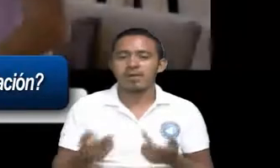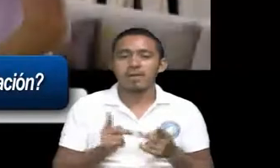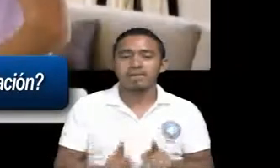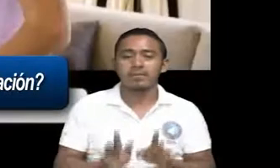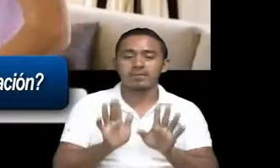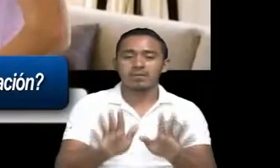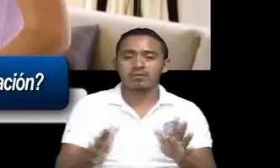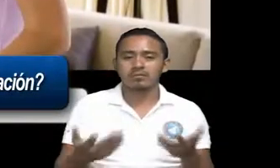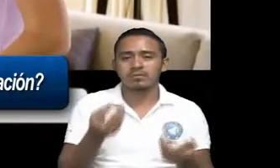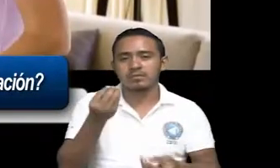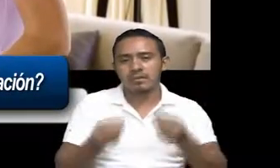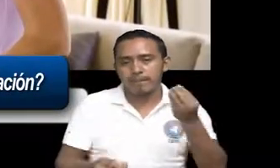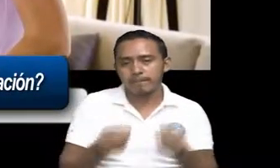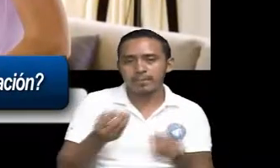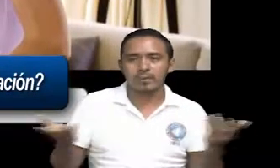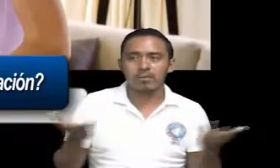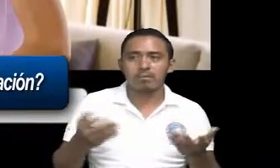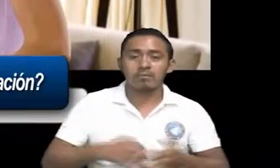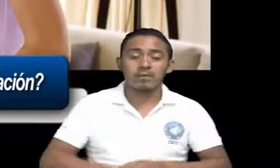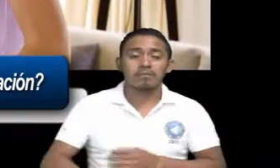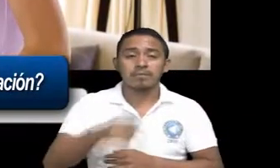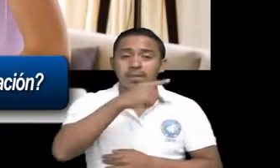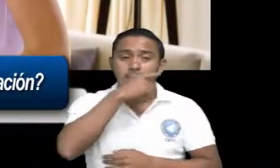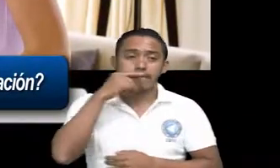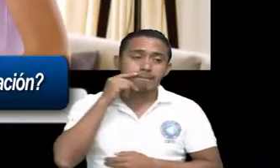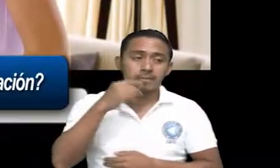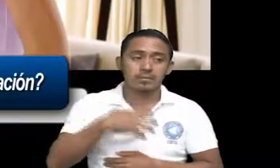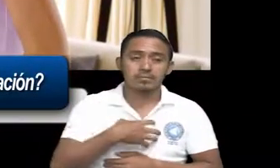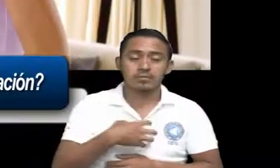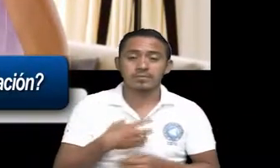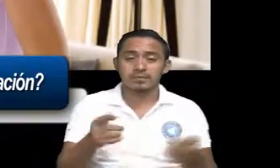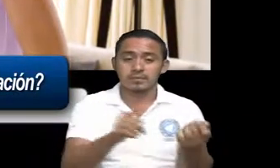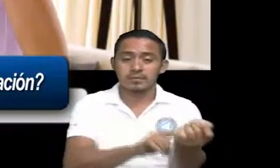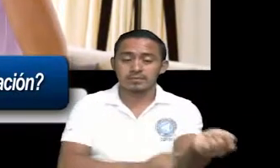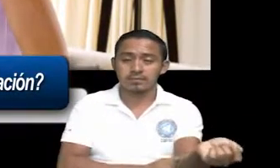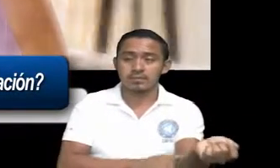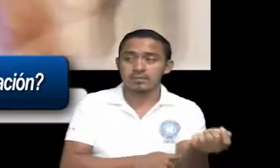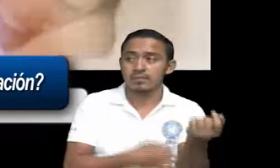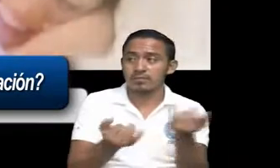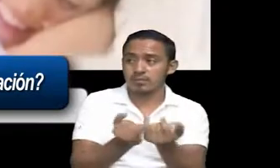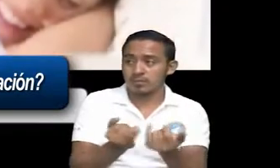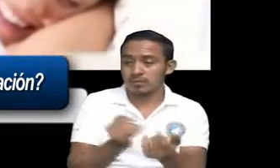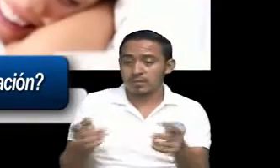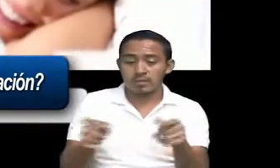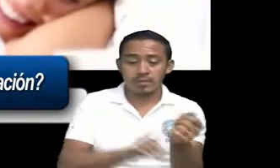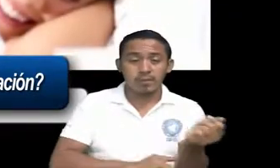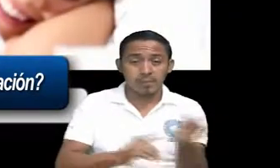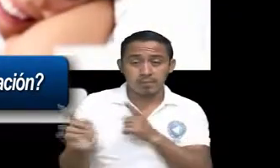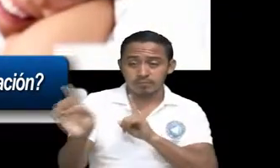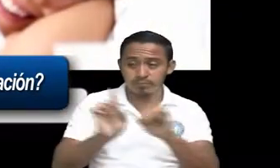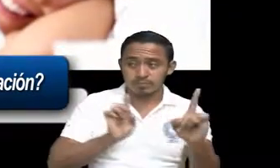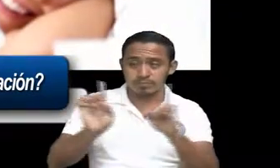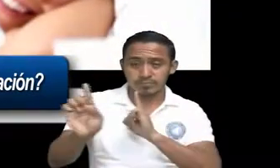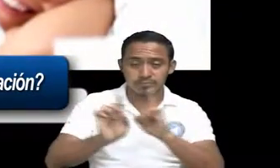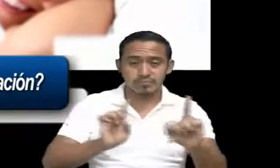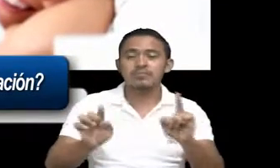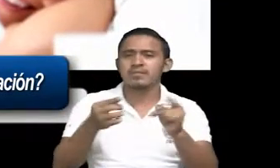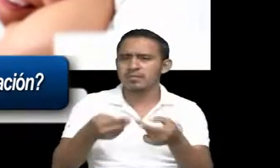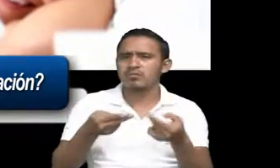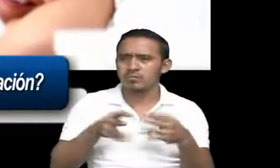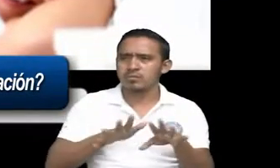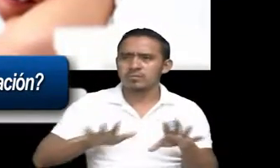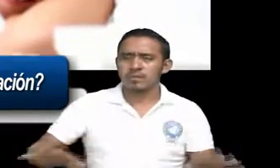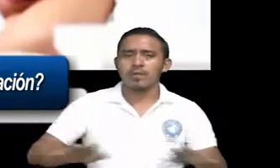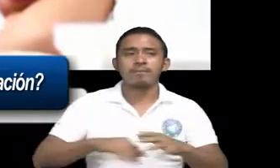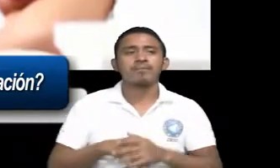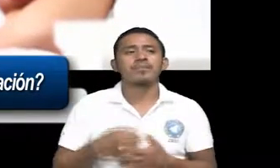depender mucho de cómo manejen los padres esta situación entre los hermanos. La rivalidad entre los hermanos es común. Entonces va a